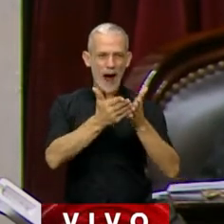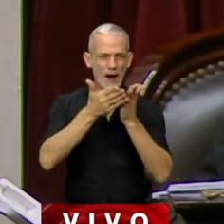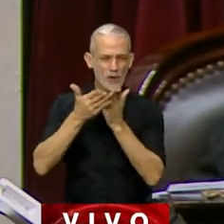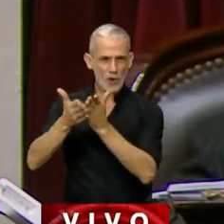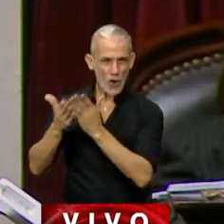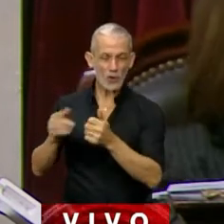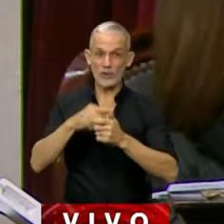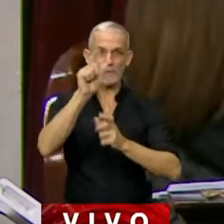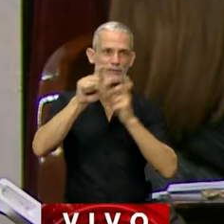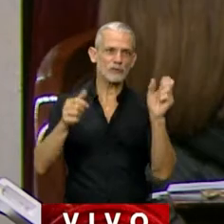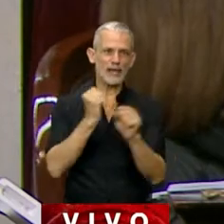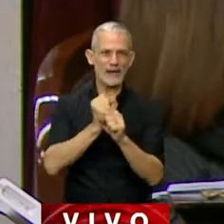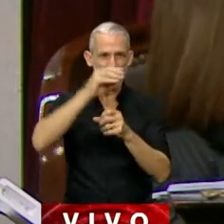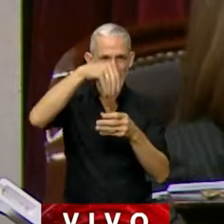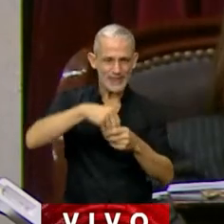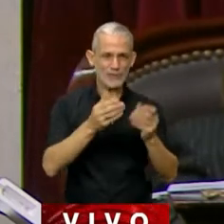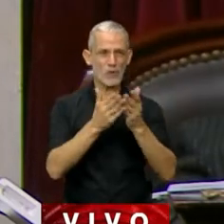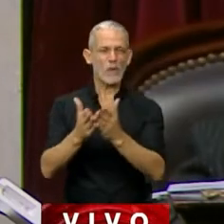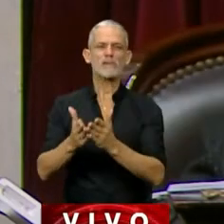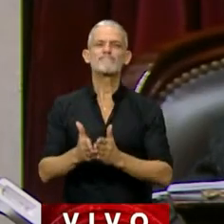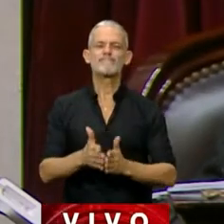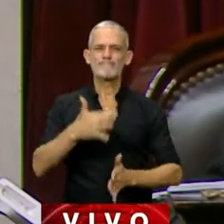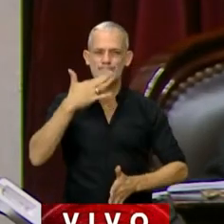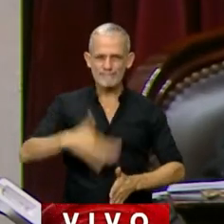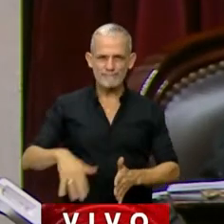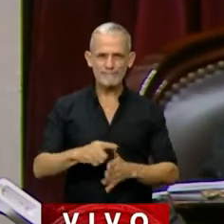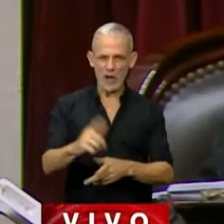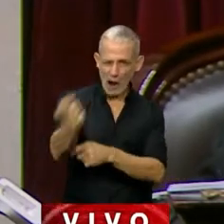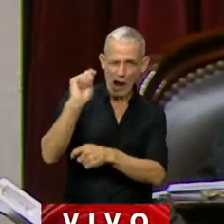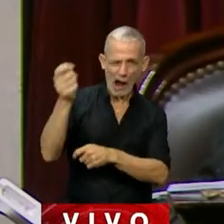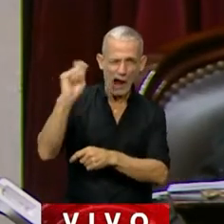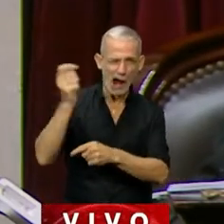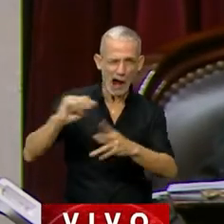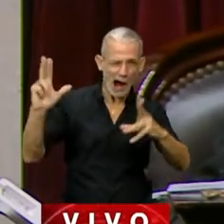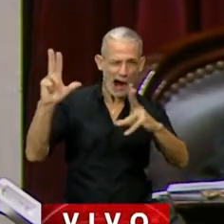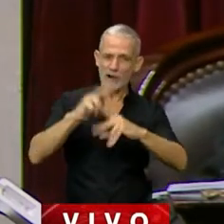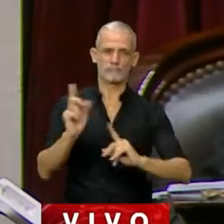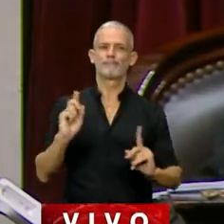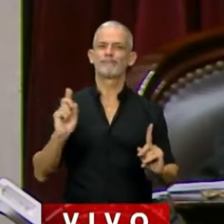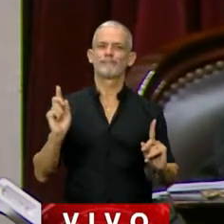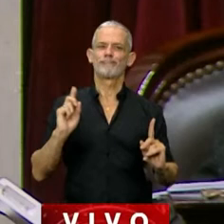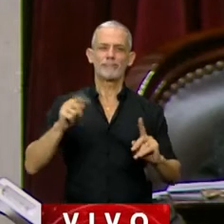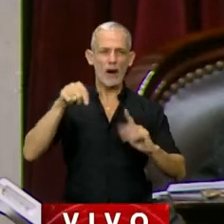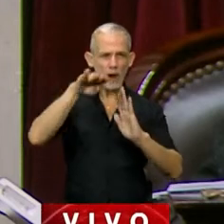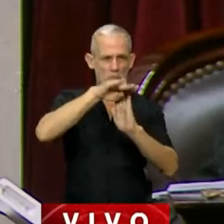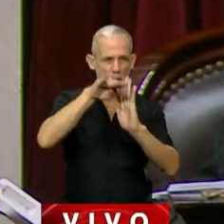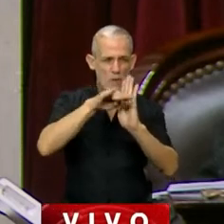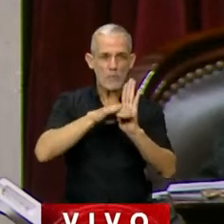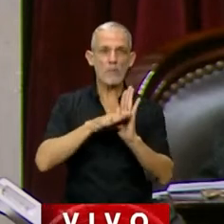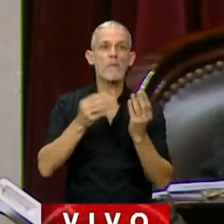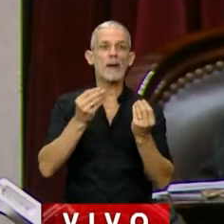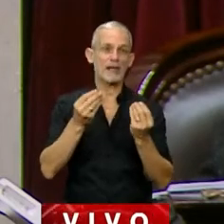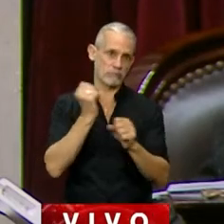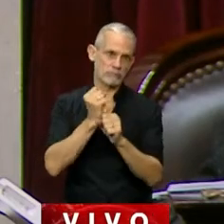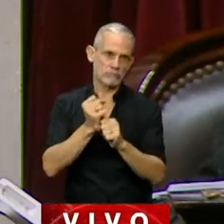pesquera, los trabajadores pudieron entender que las medidas que se tomaron y que se toman actualmente son para el bien de